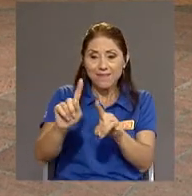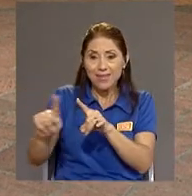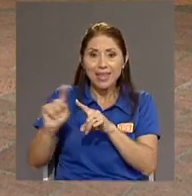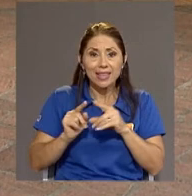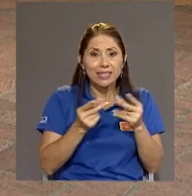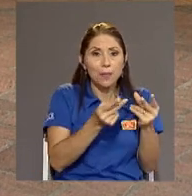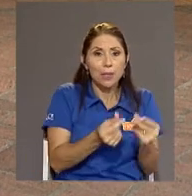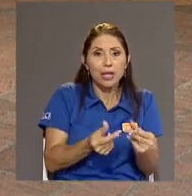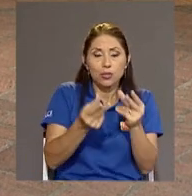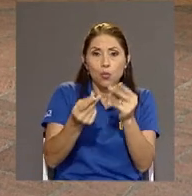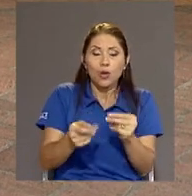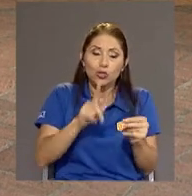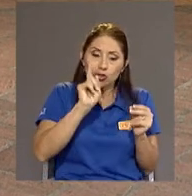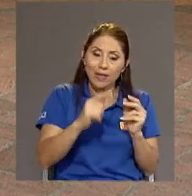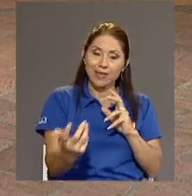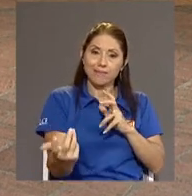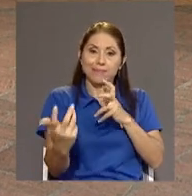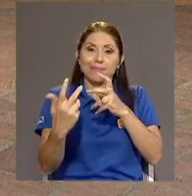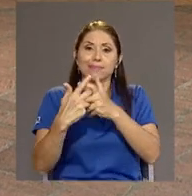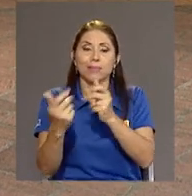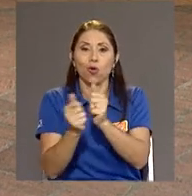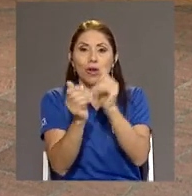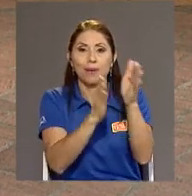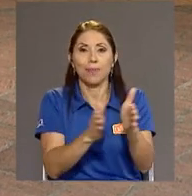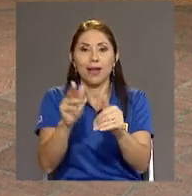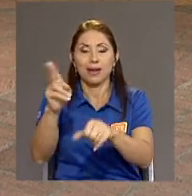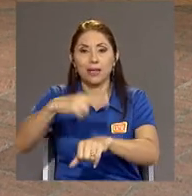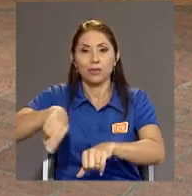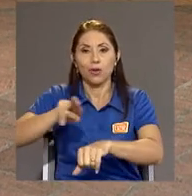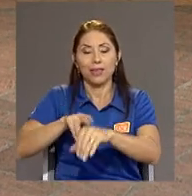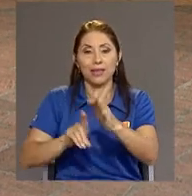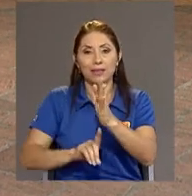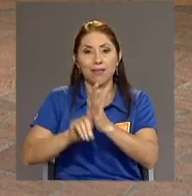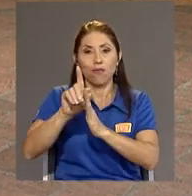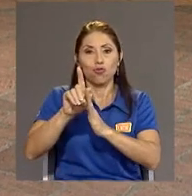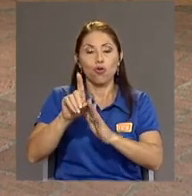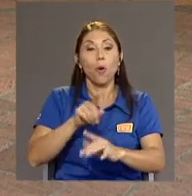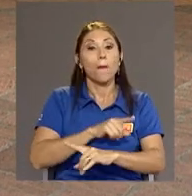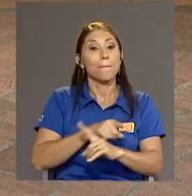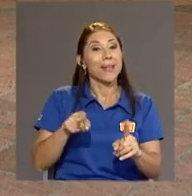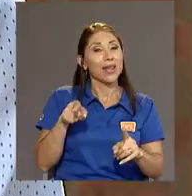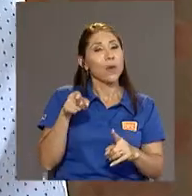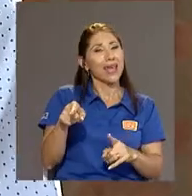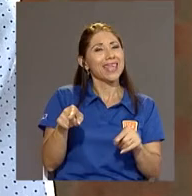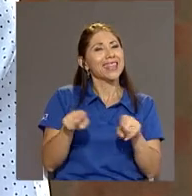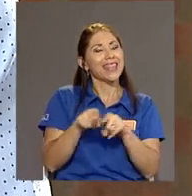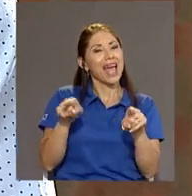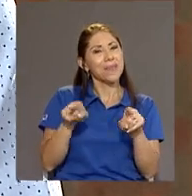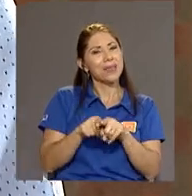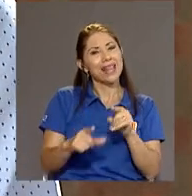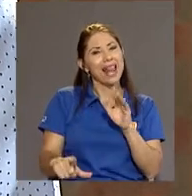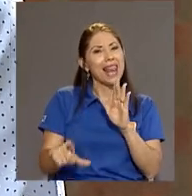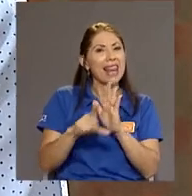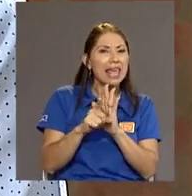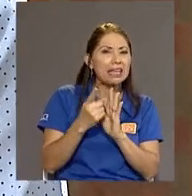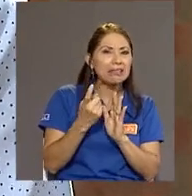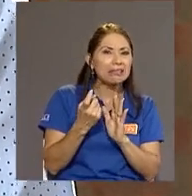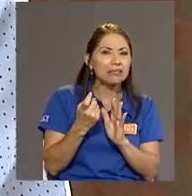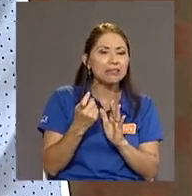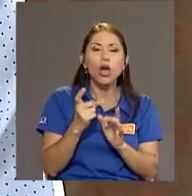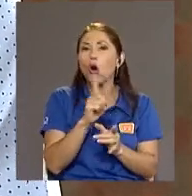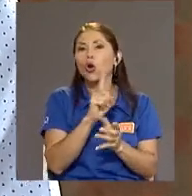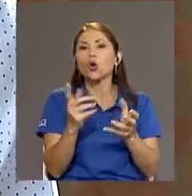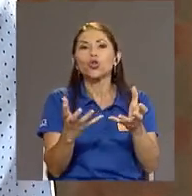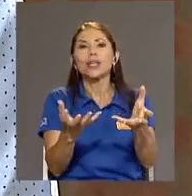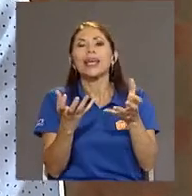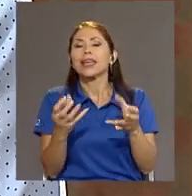enfilados en razón del Plan Nacional de Desarrollo. Pero ahí me parece que también fue cortada un poco la ley o no se ha querido tratar de